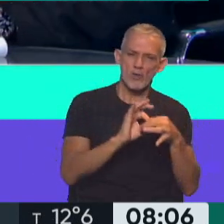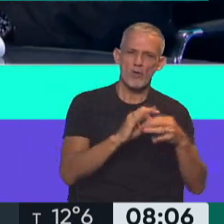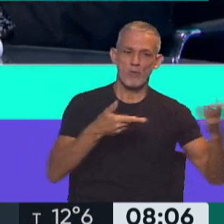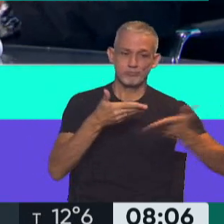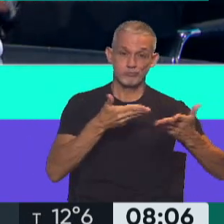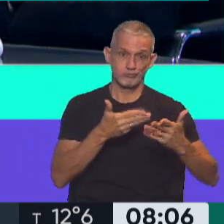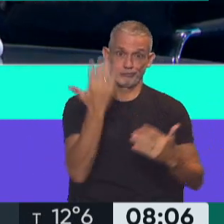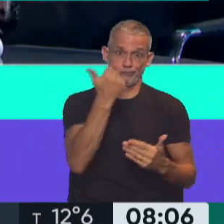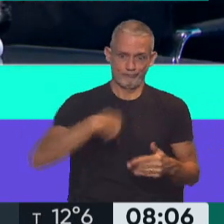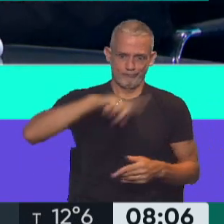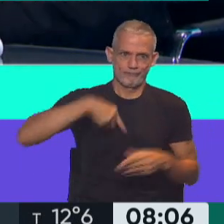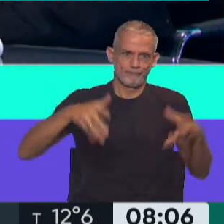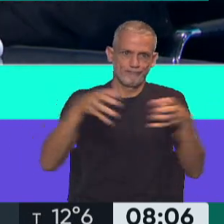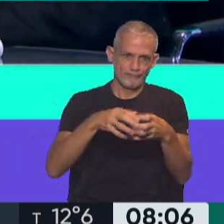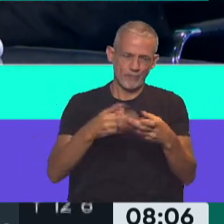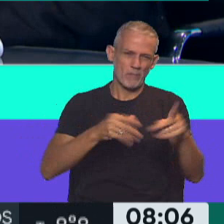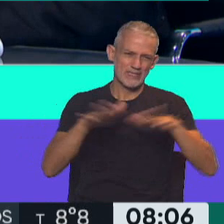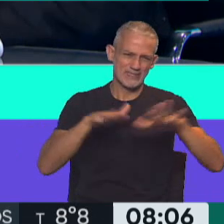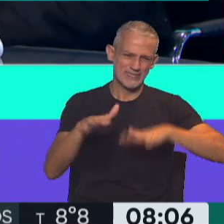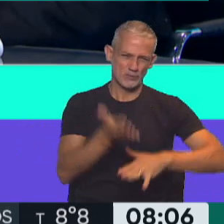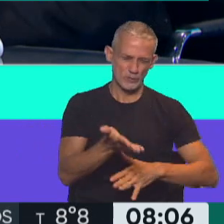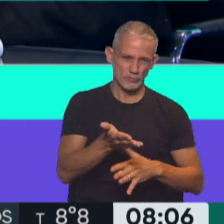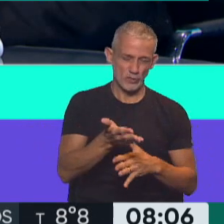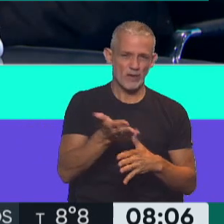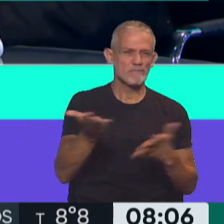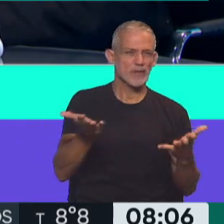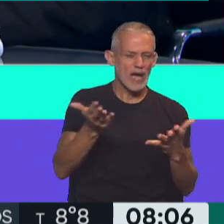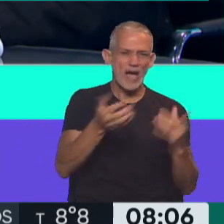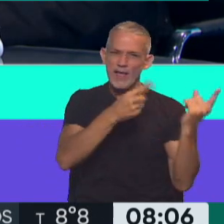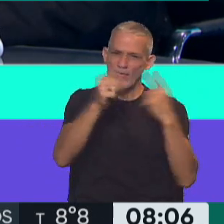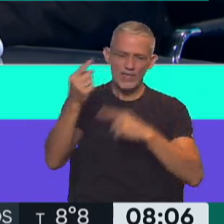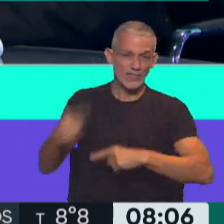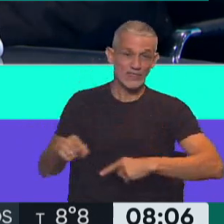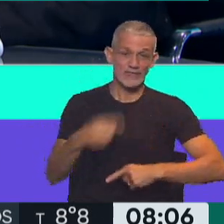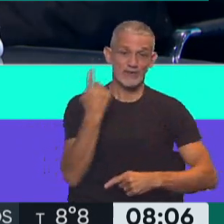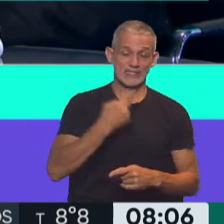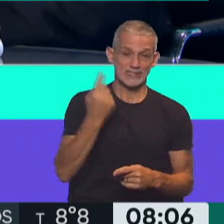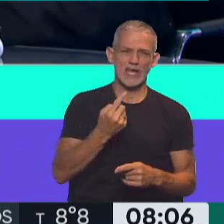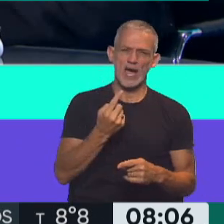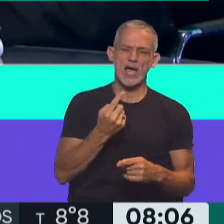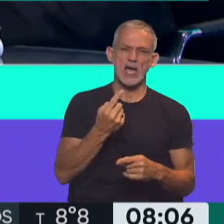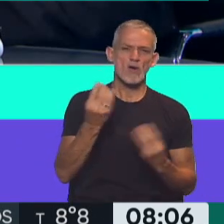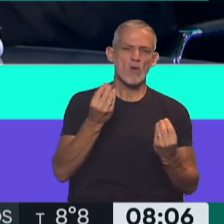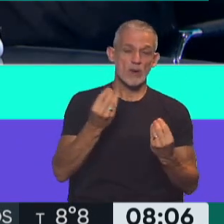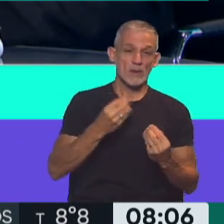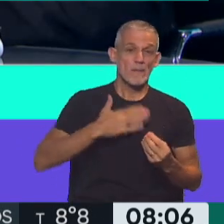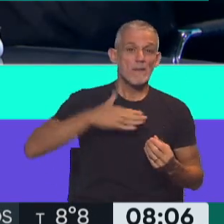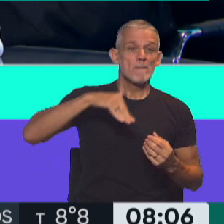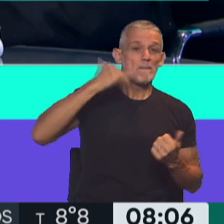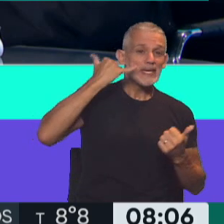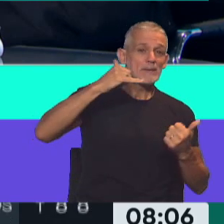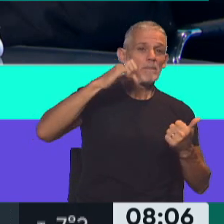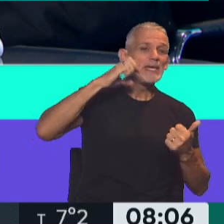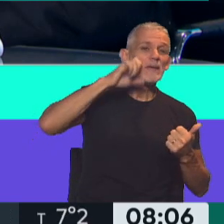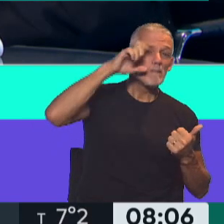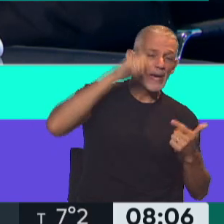convoque justamente para este tipo de situaciones y entablar diferenciaciones. Es muy importante diferenciar lo que es una MIPYME de una pyme